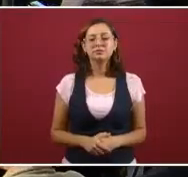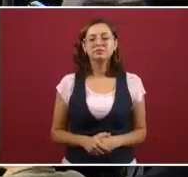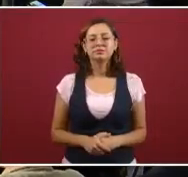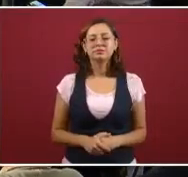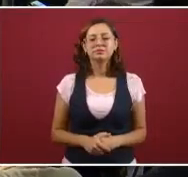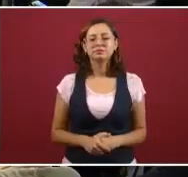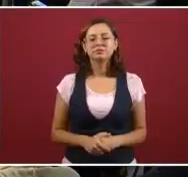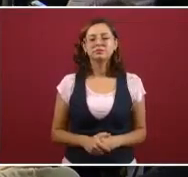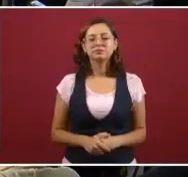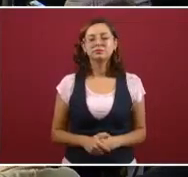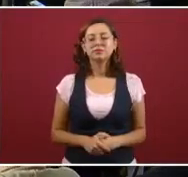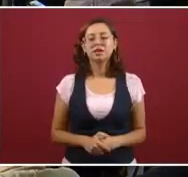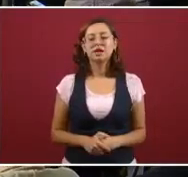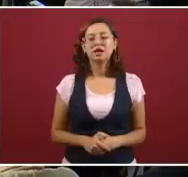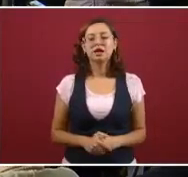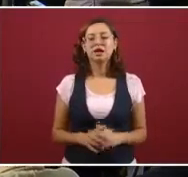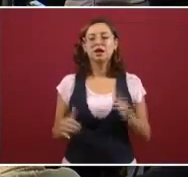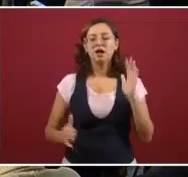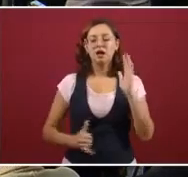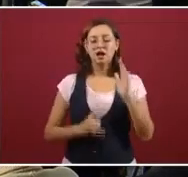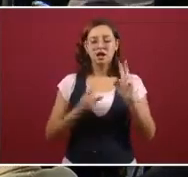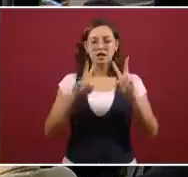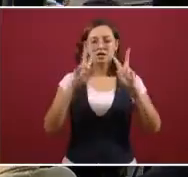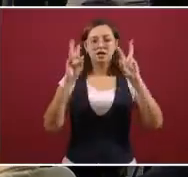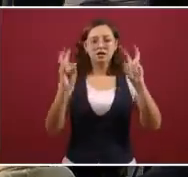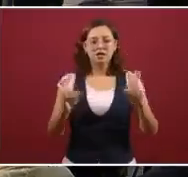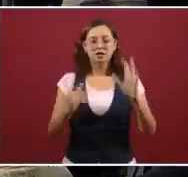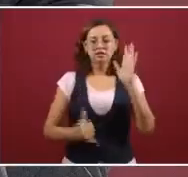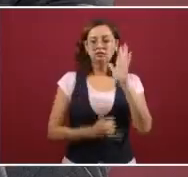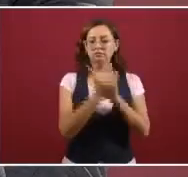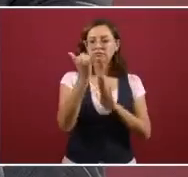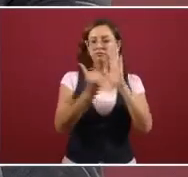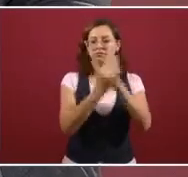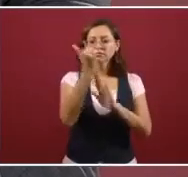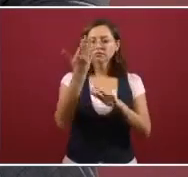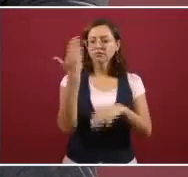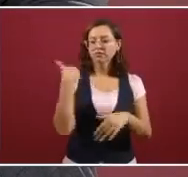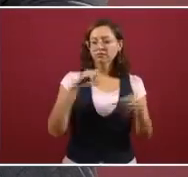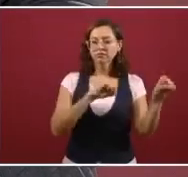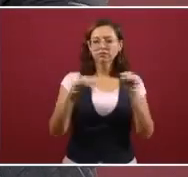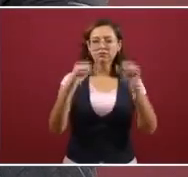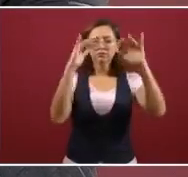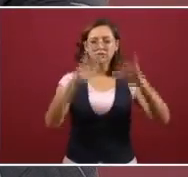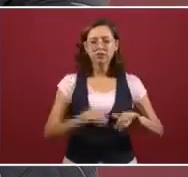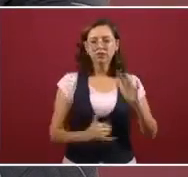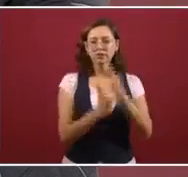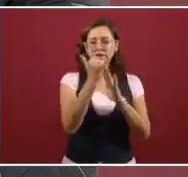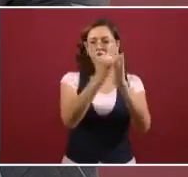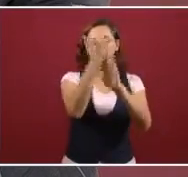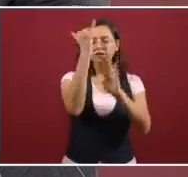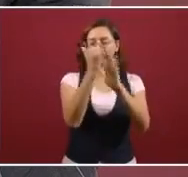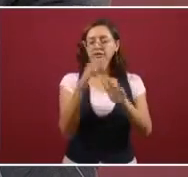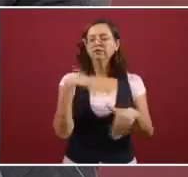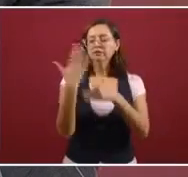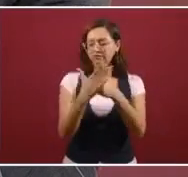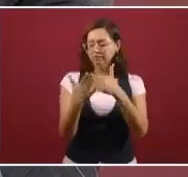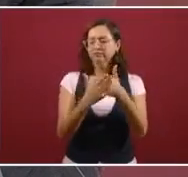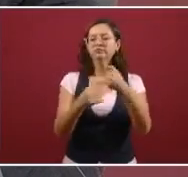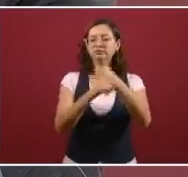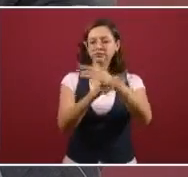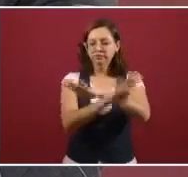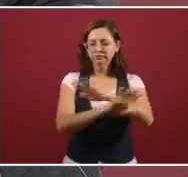Lo de la reconstrucción, vamos a informar aquí. Ya se está preparando el